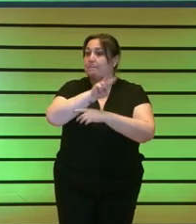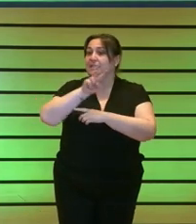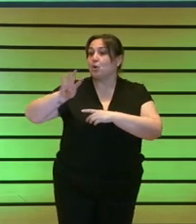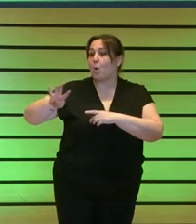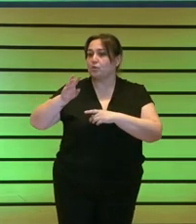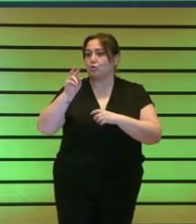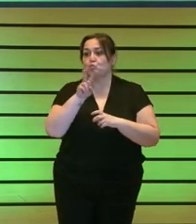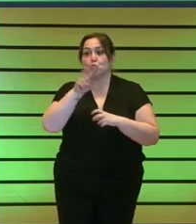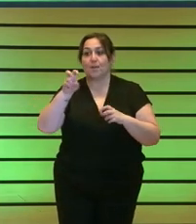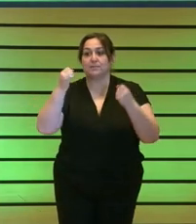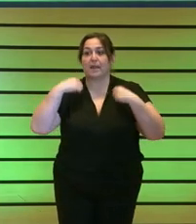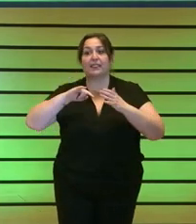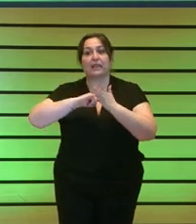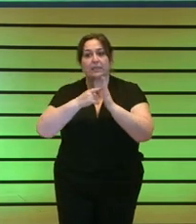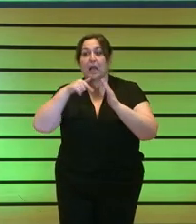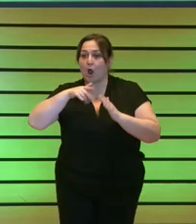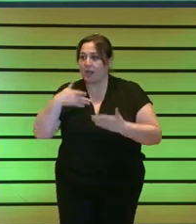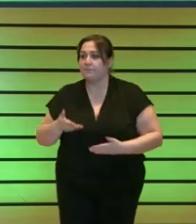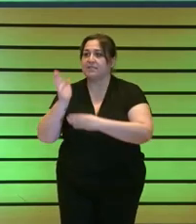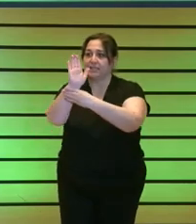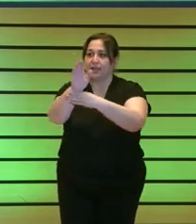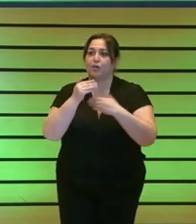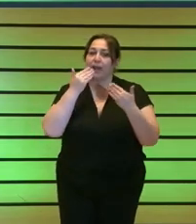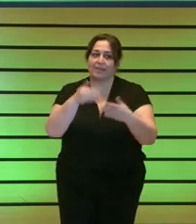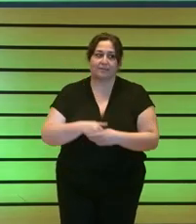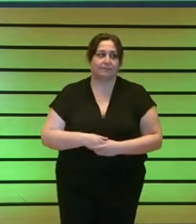son las que aquí estamos presentando así que